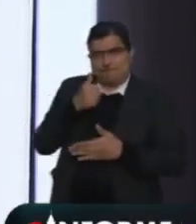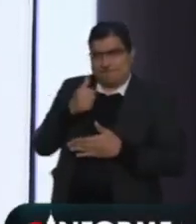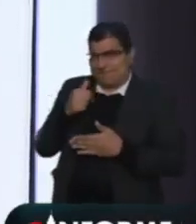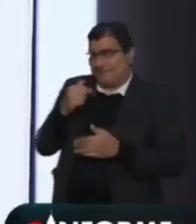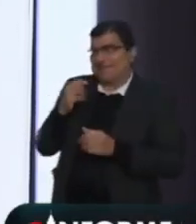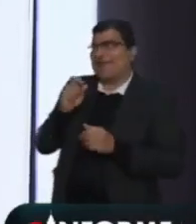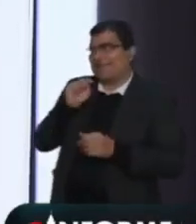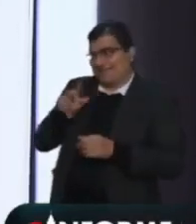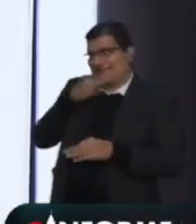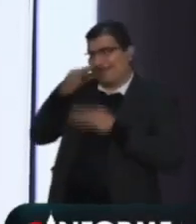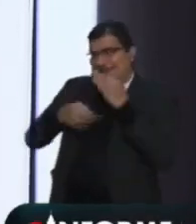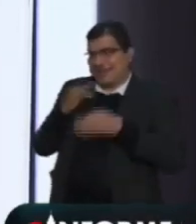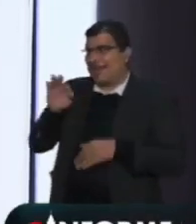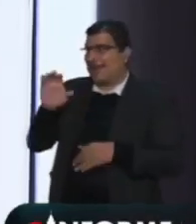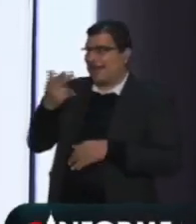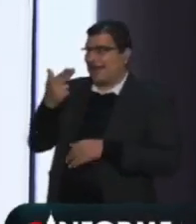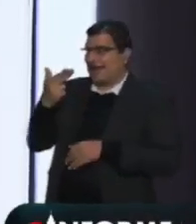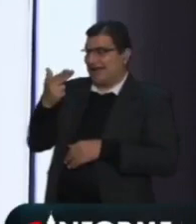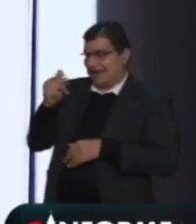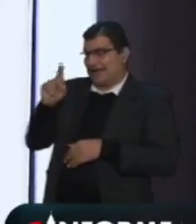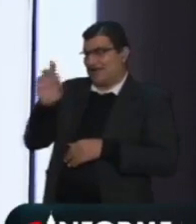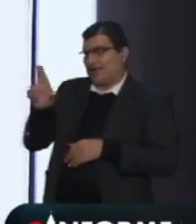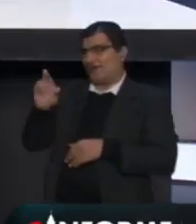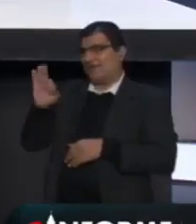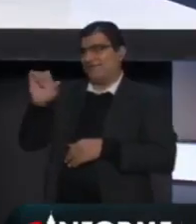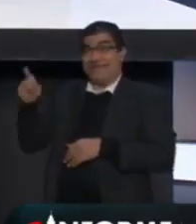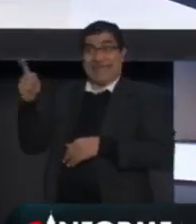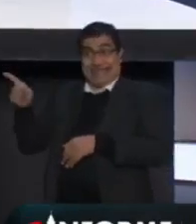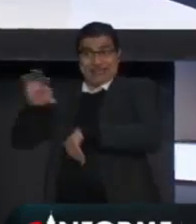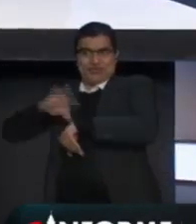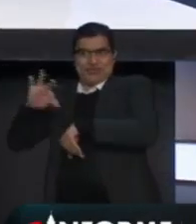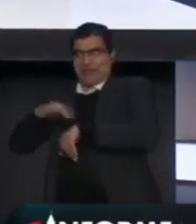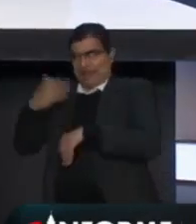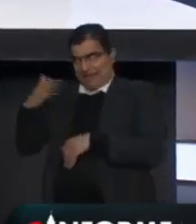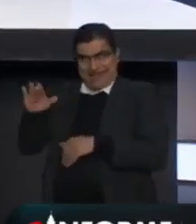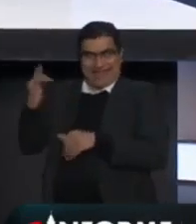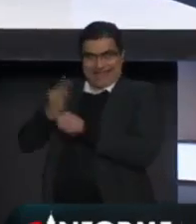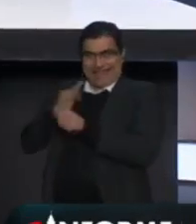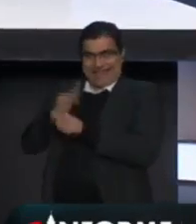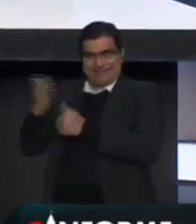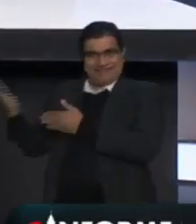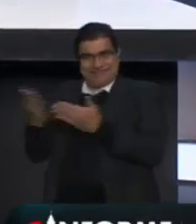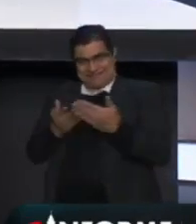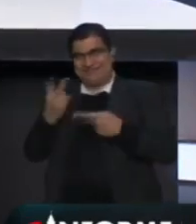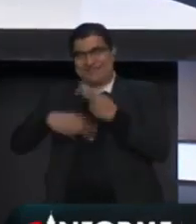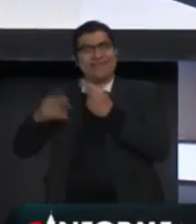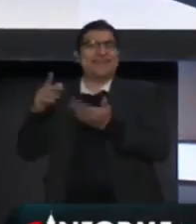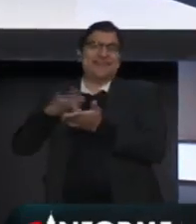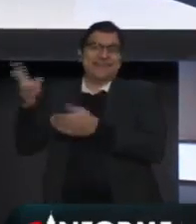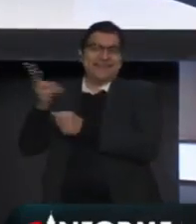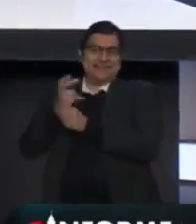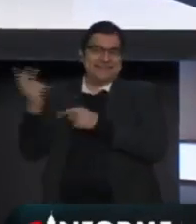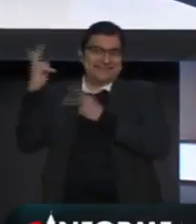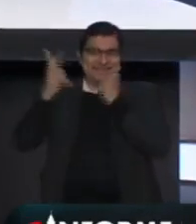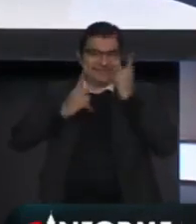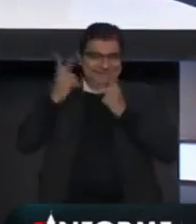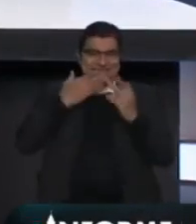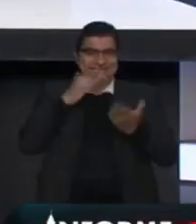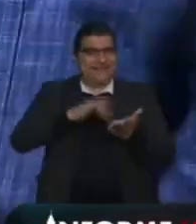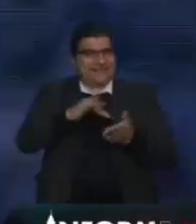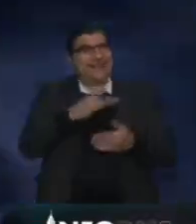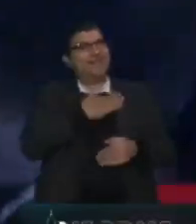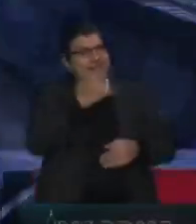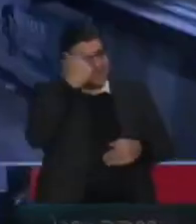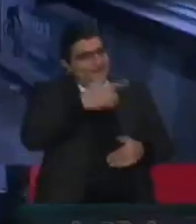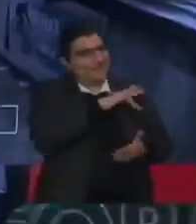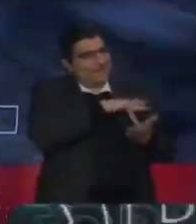al doctor Héctor Frisby, a quien le damos la bienvenida. Muy buenas noches, doctor. Buenas noches, por fin doctor. Nos visita. Buenas desde noches, allá, saludos desde a todos, buenas